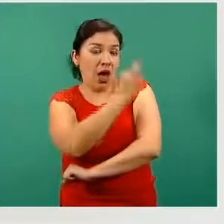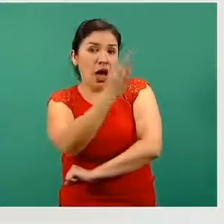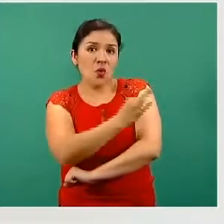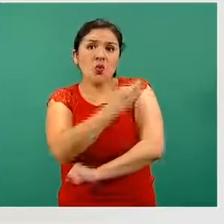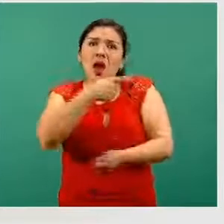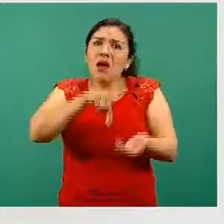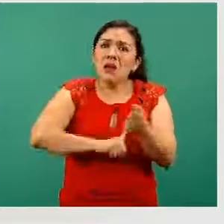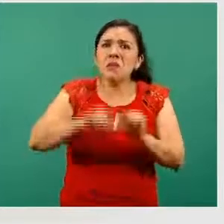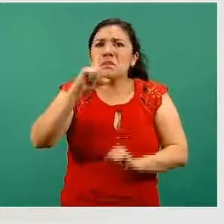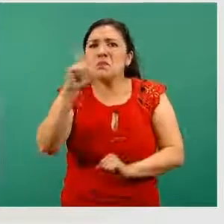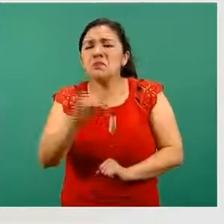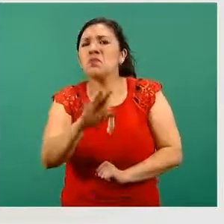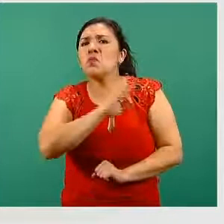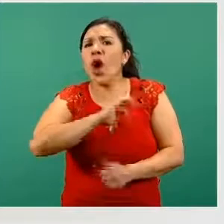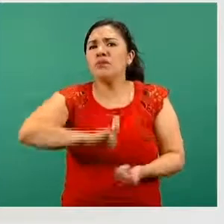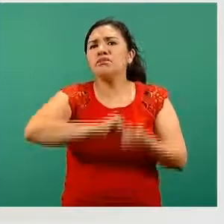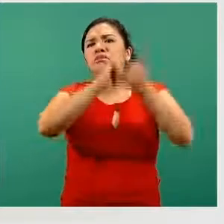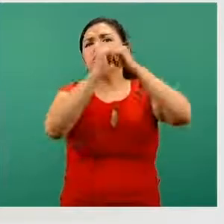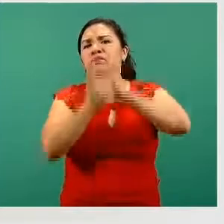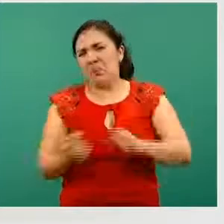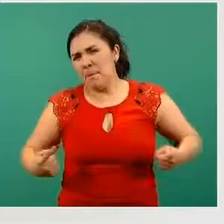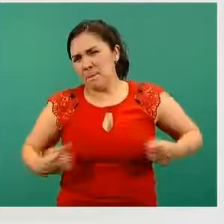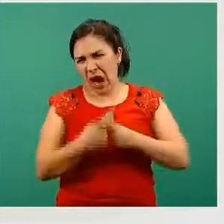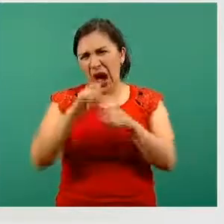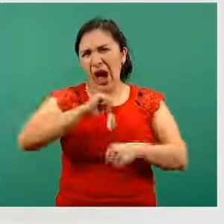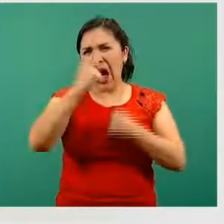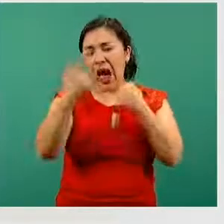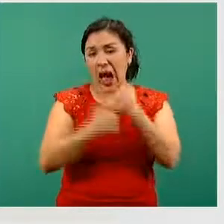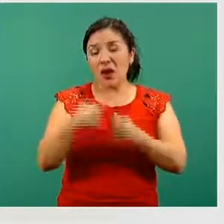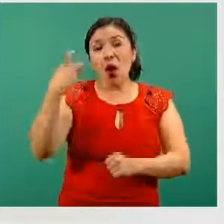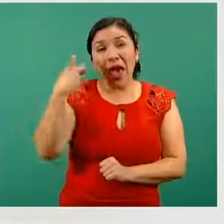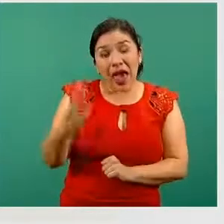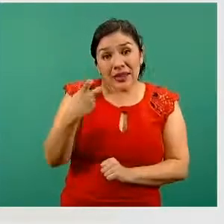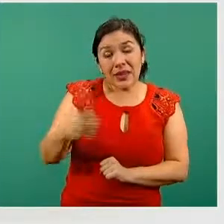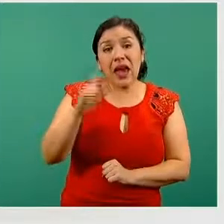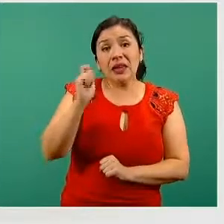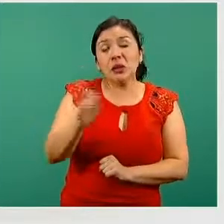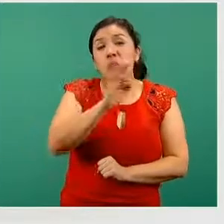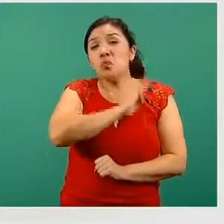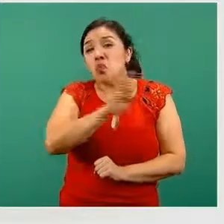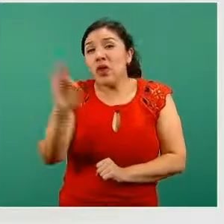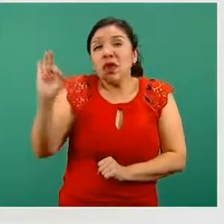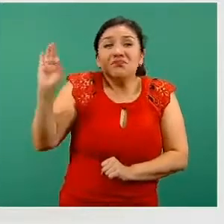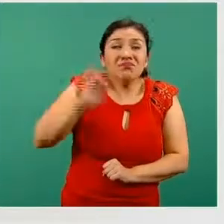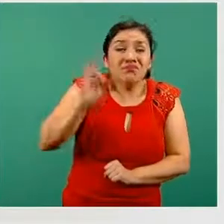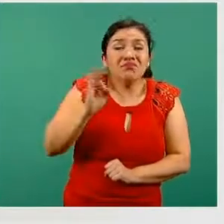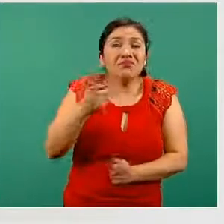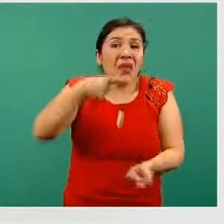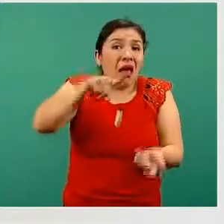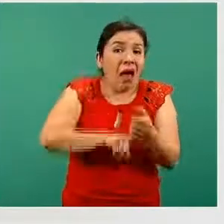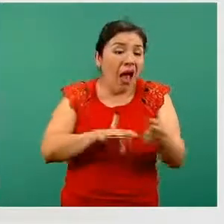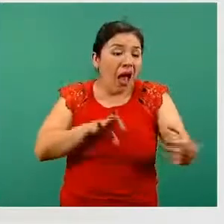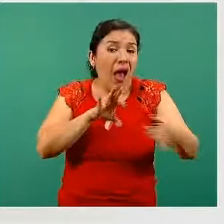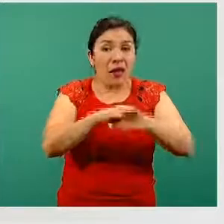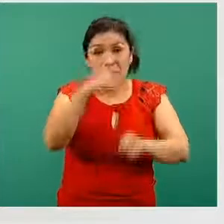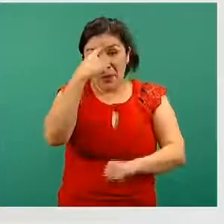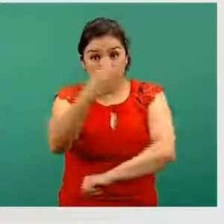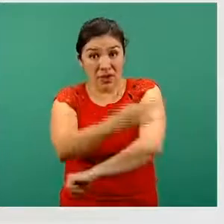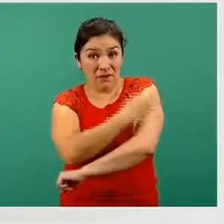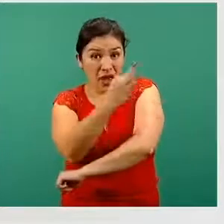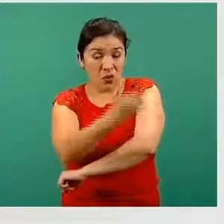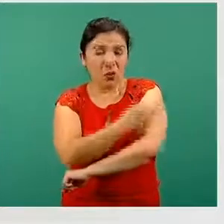inmunización. Aprovechamos el espacio para recordar que esta denominación de eventos supuestamente atribuibles se da